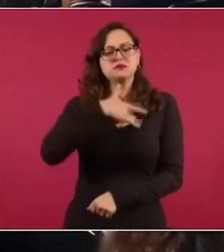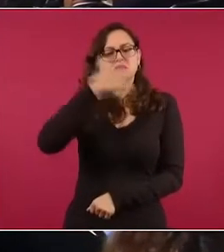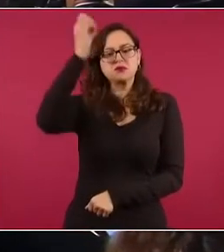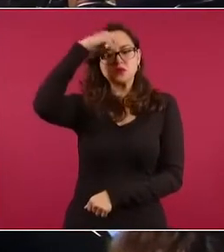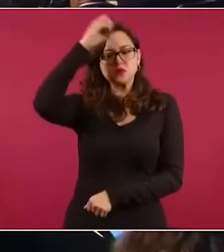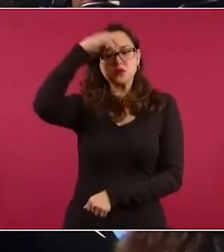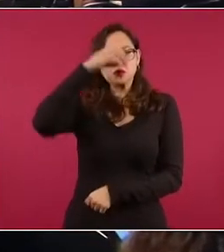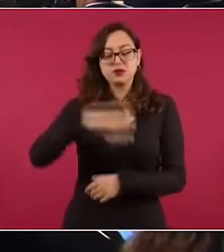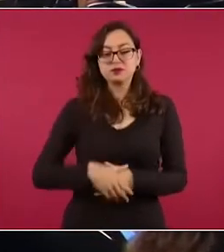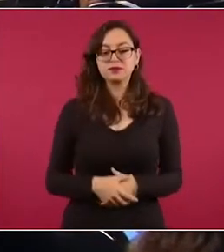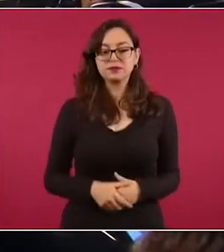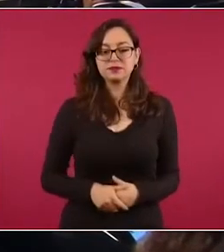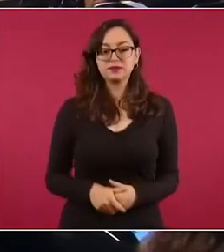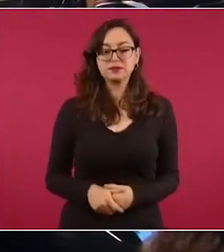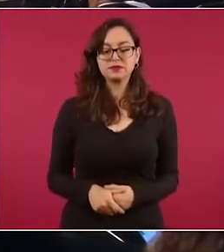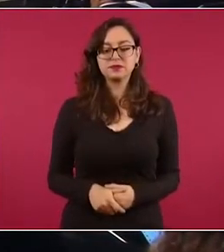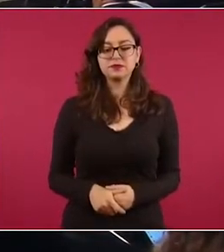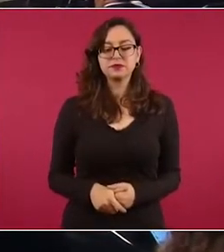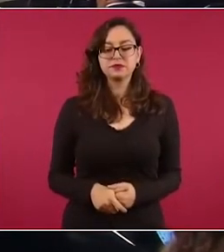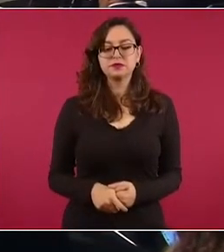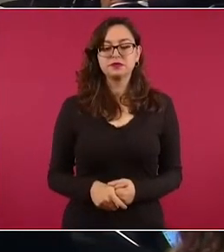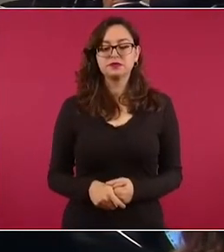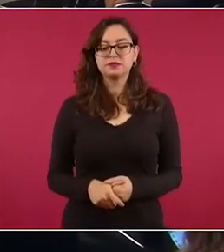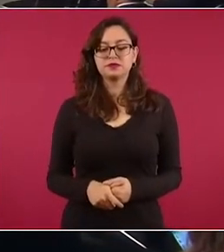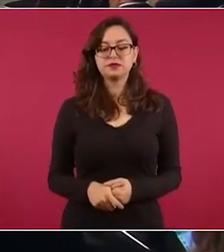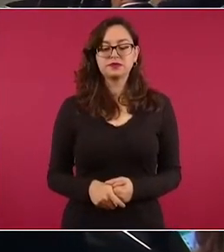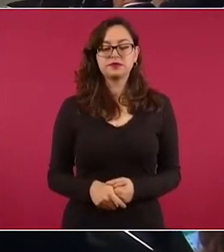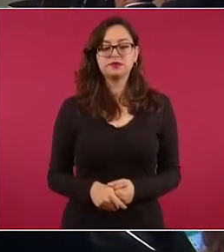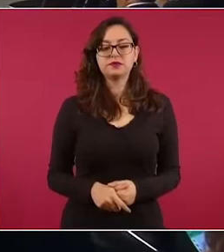tiene que seguir habiendo debate